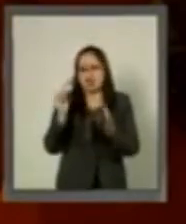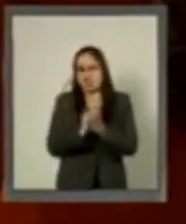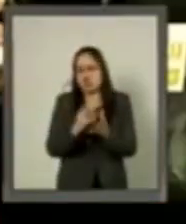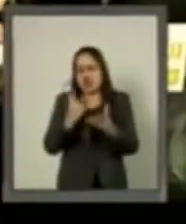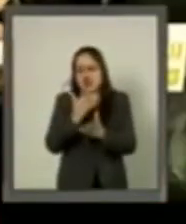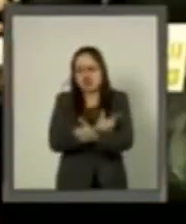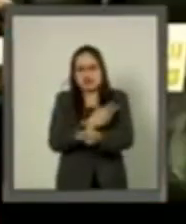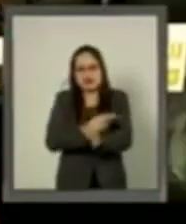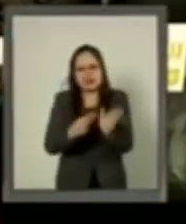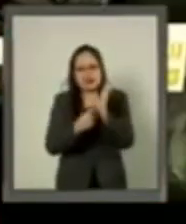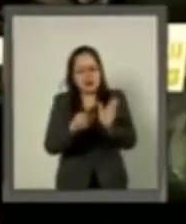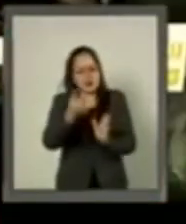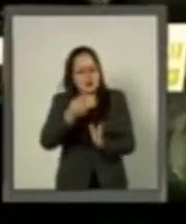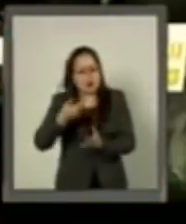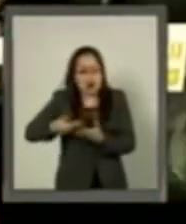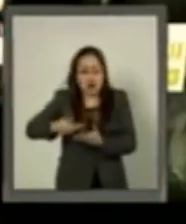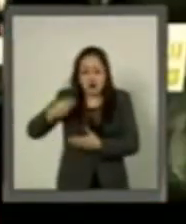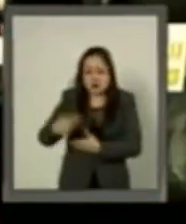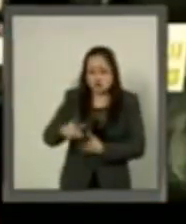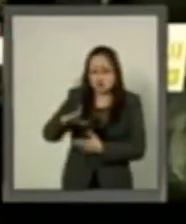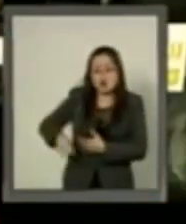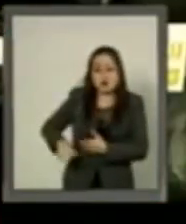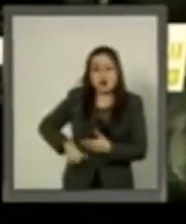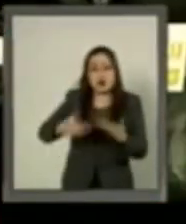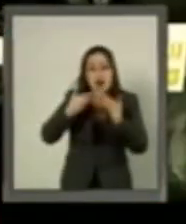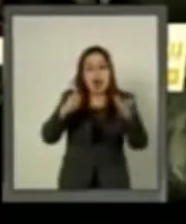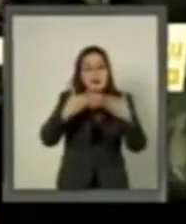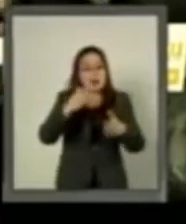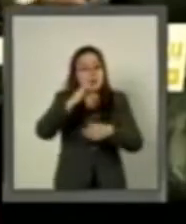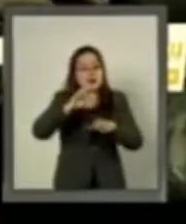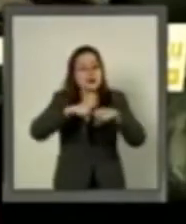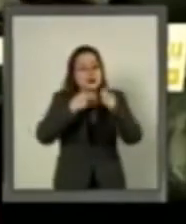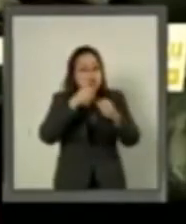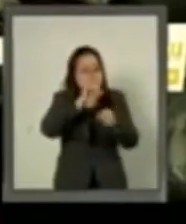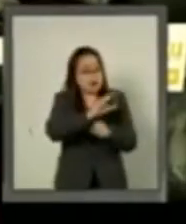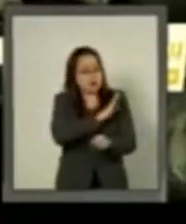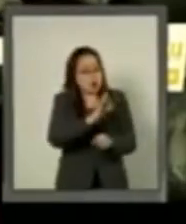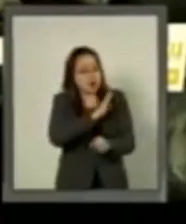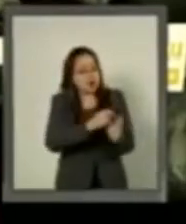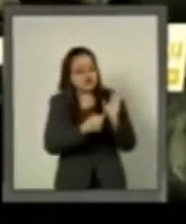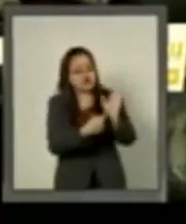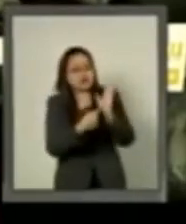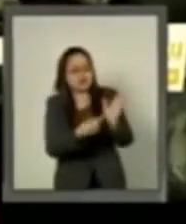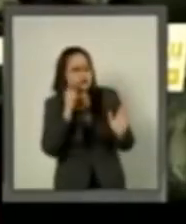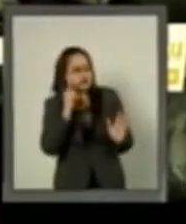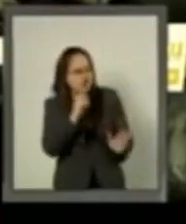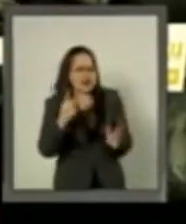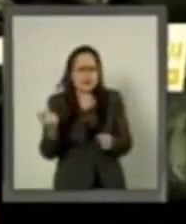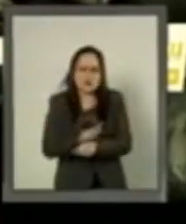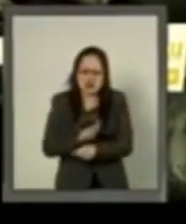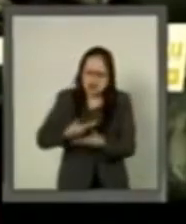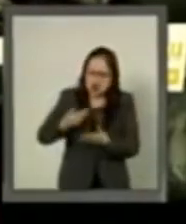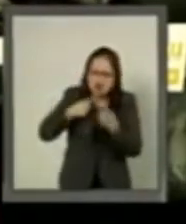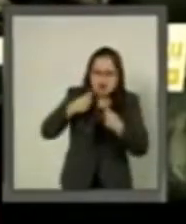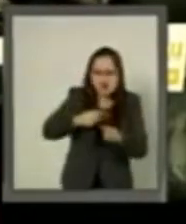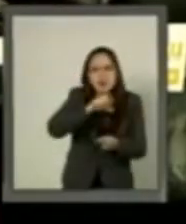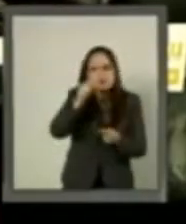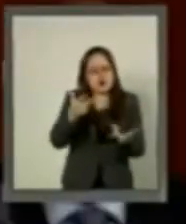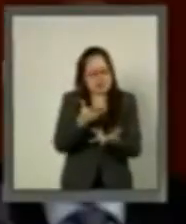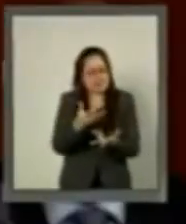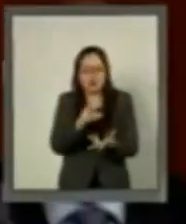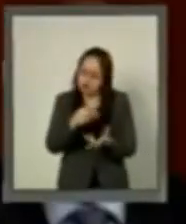en los sistemas de seguridad. A la fecha y a 5 años no tenemos información fidedigna sobre los delitos. Resulta ser que para el tema de secuestros pues tiene que dar